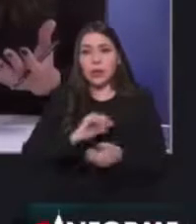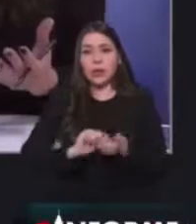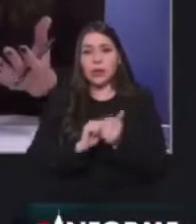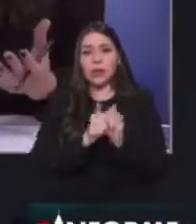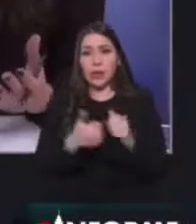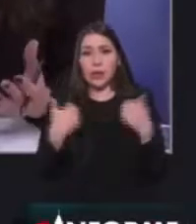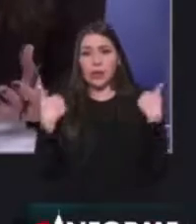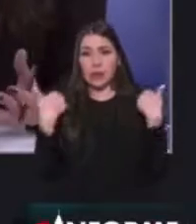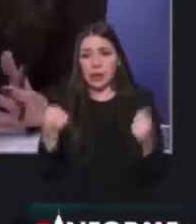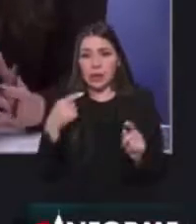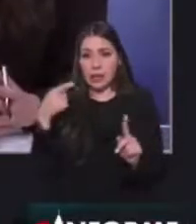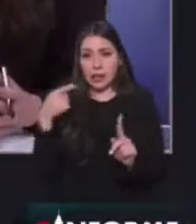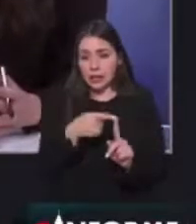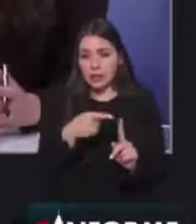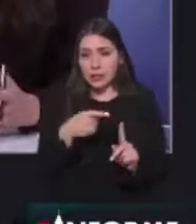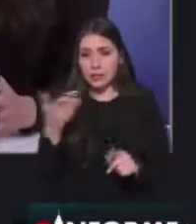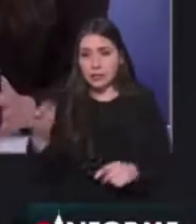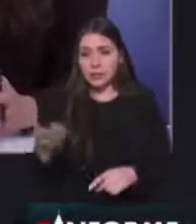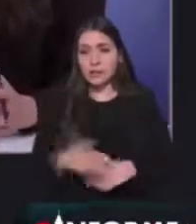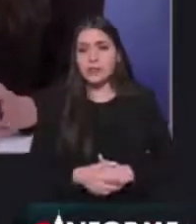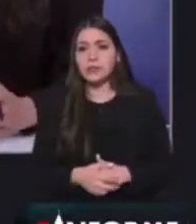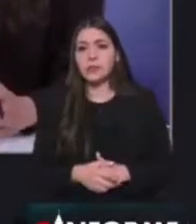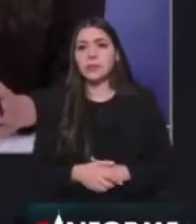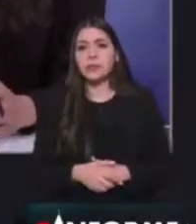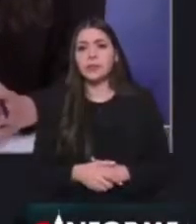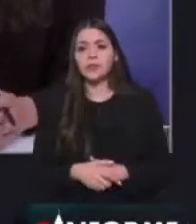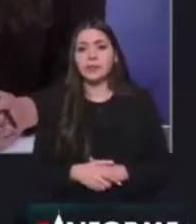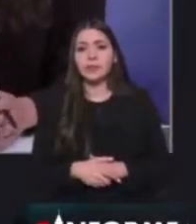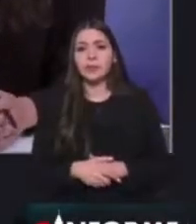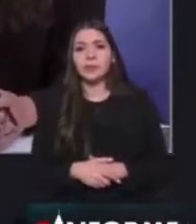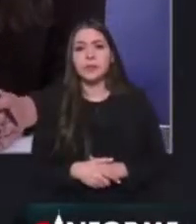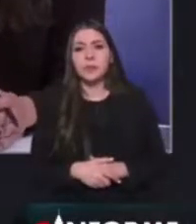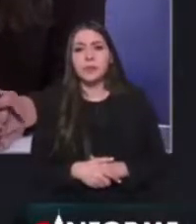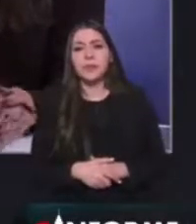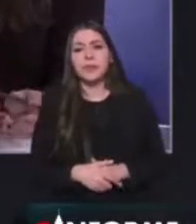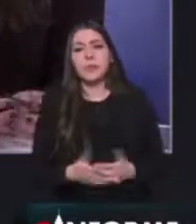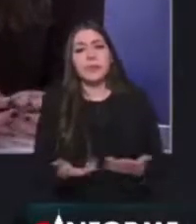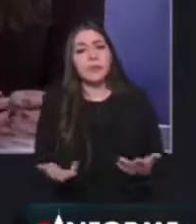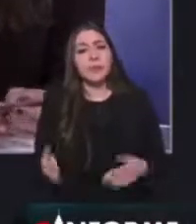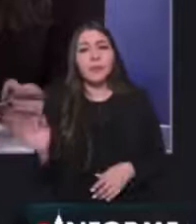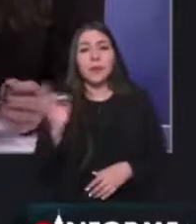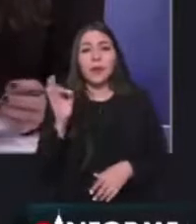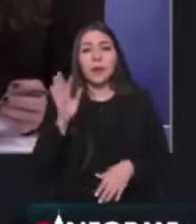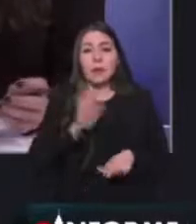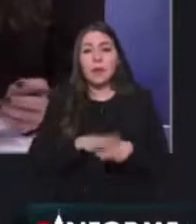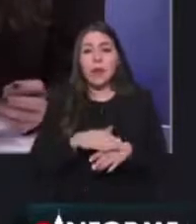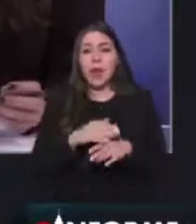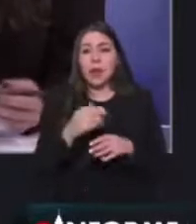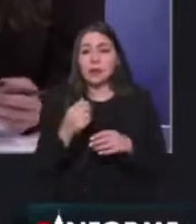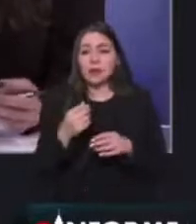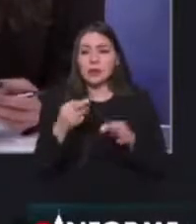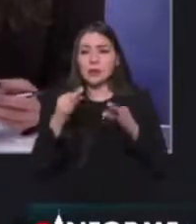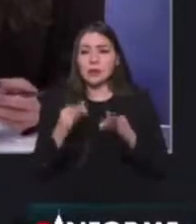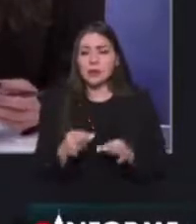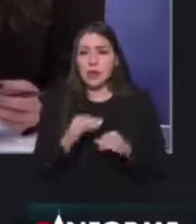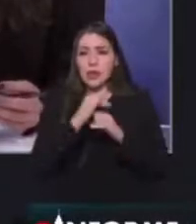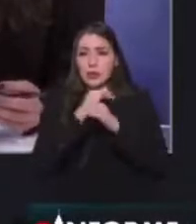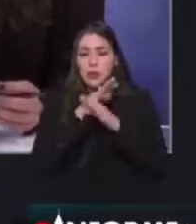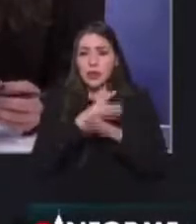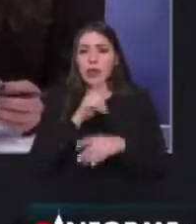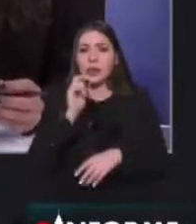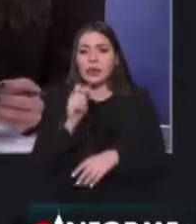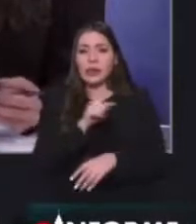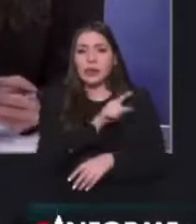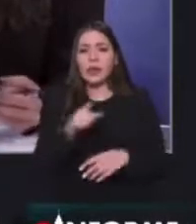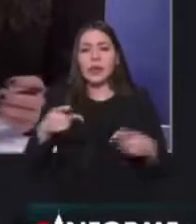esa dimensión, Mauricio? Bueno, el dato quizá más sólido que podemos ver ahorita es el de el personal de salud de